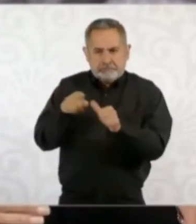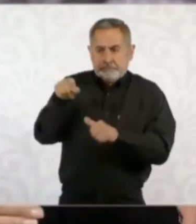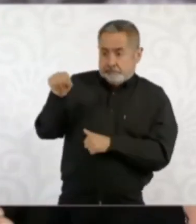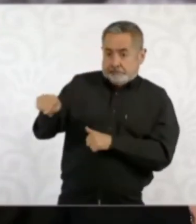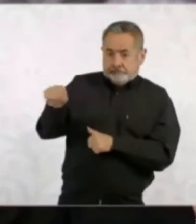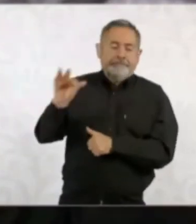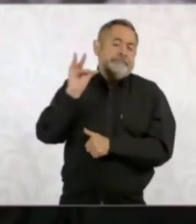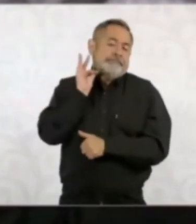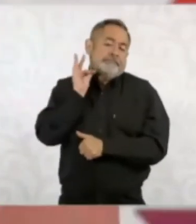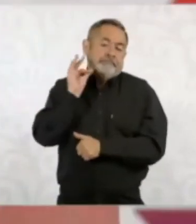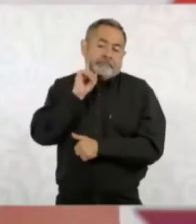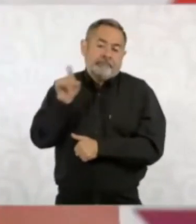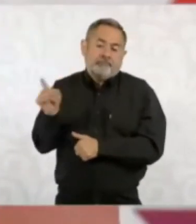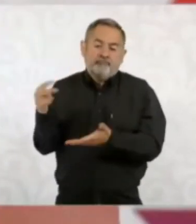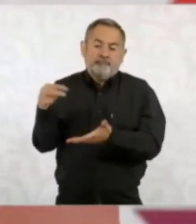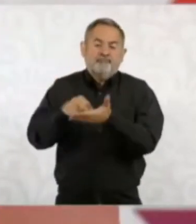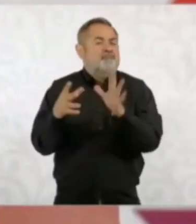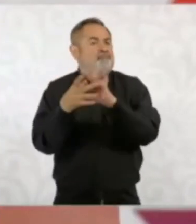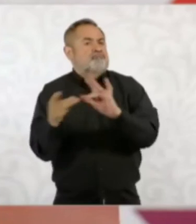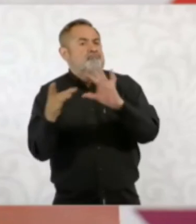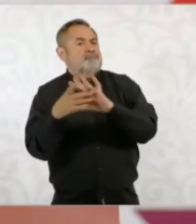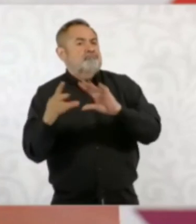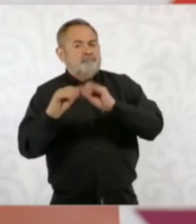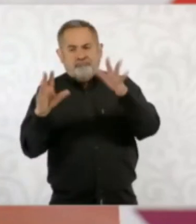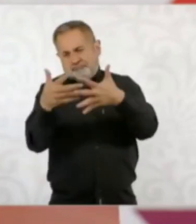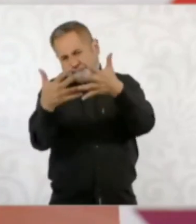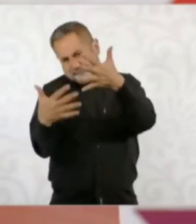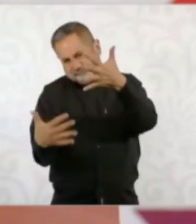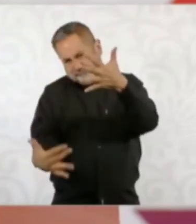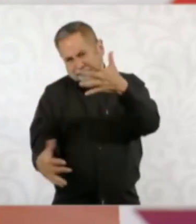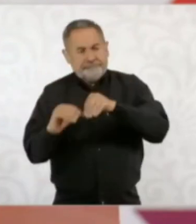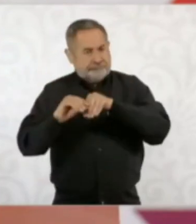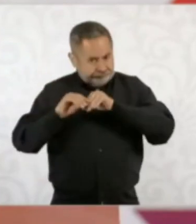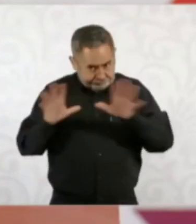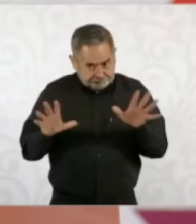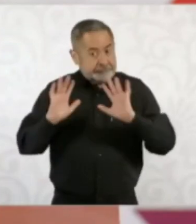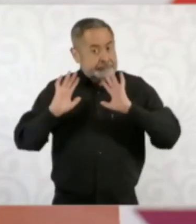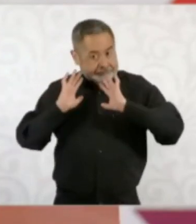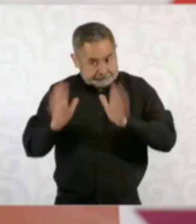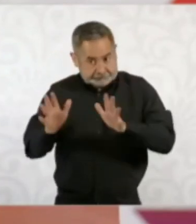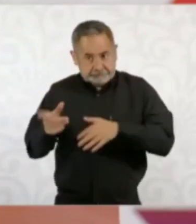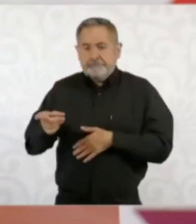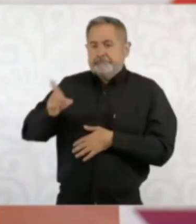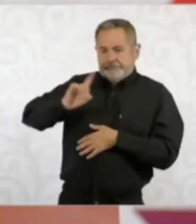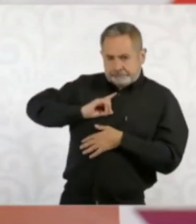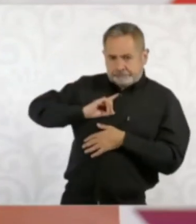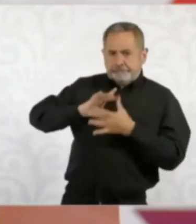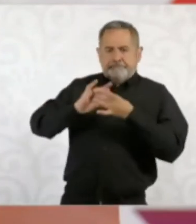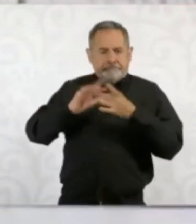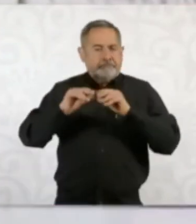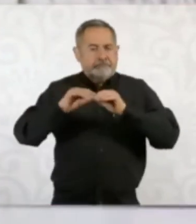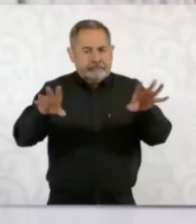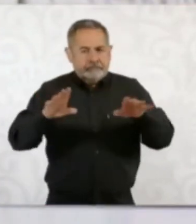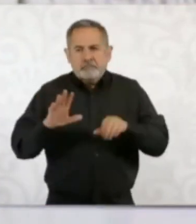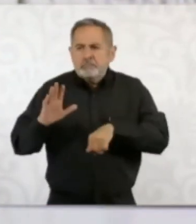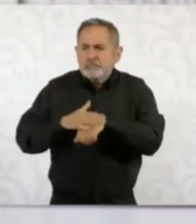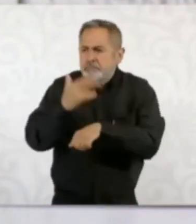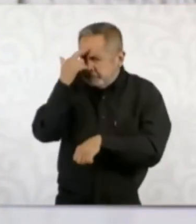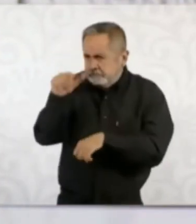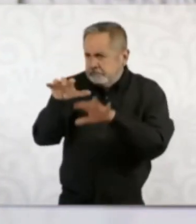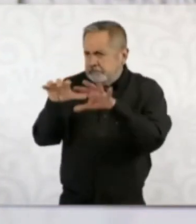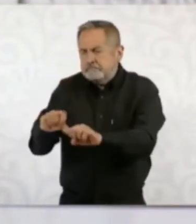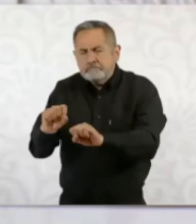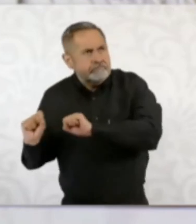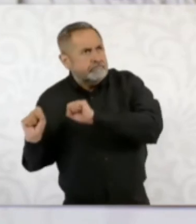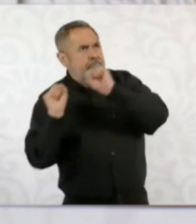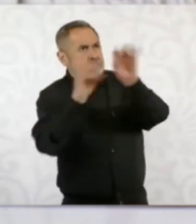que se da este proceso de detención de esta persona, cuándo se identifica y el envío de la persona. Una